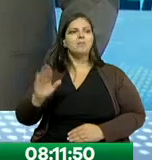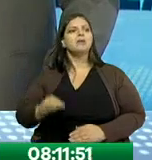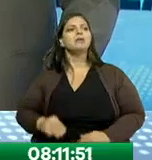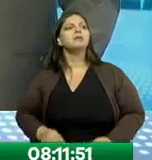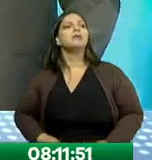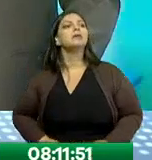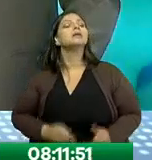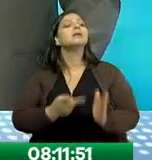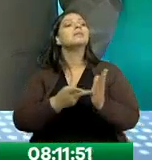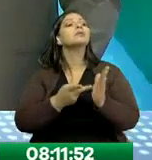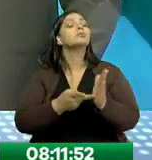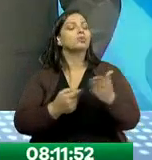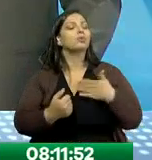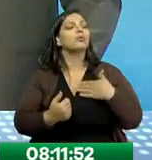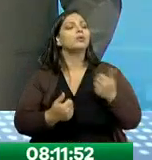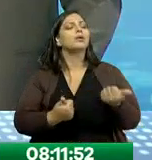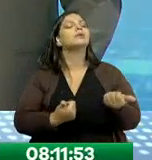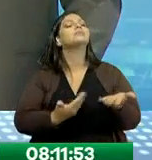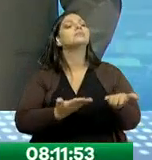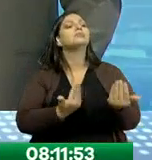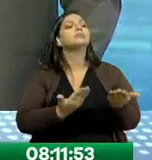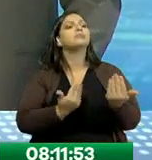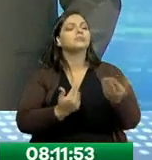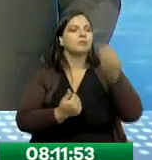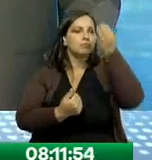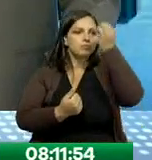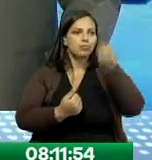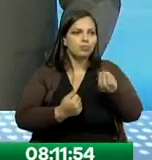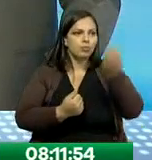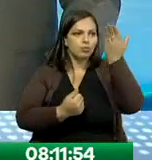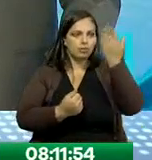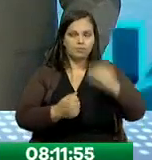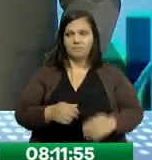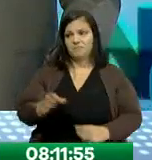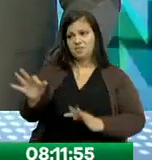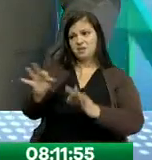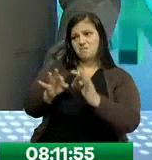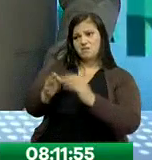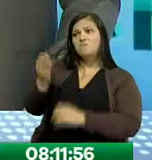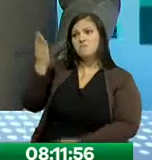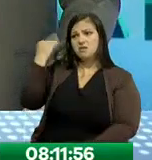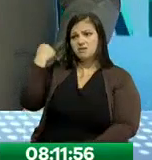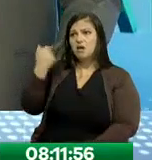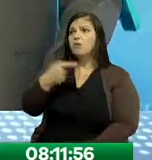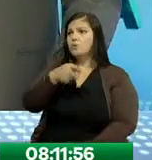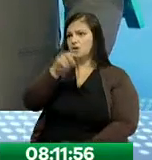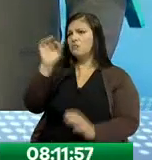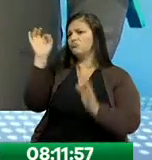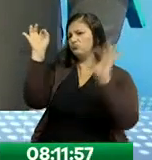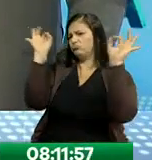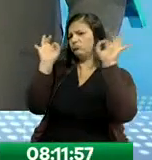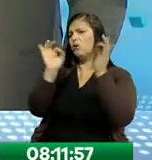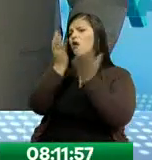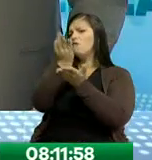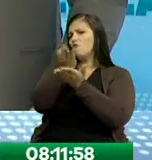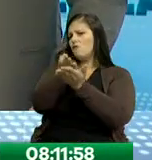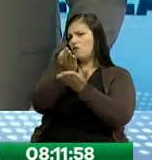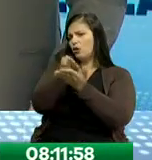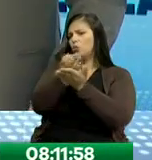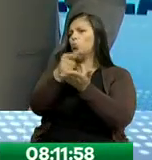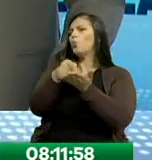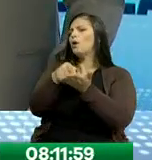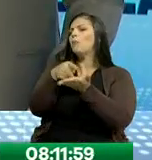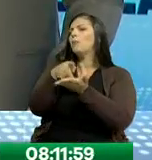¿Cómo está? ¿Qué le pasó? Buenos días. Pagaba $9. ¿Pagaba $9? Sí, ya, de ahí salió 14.50. Ya.